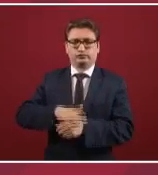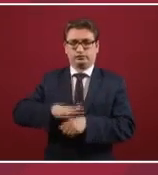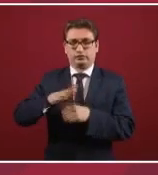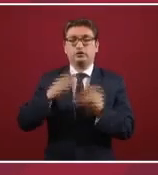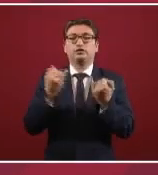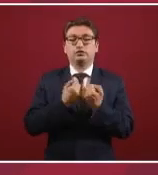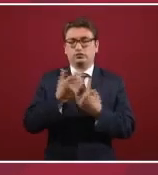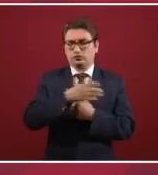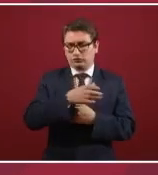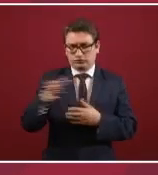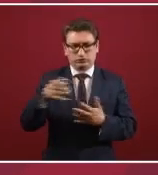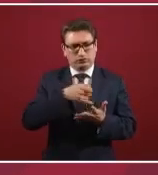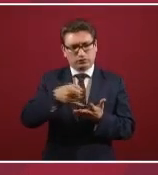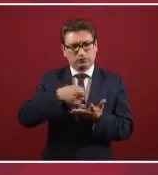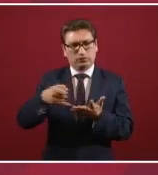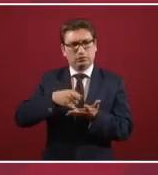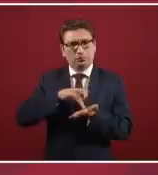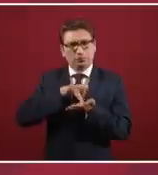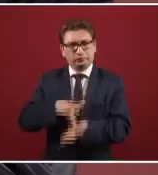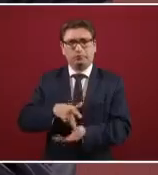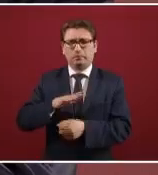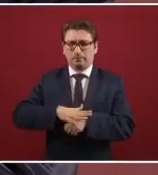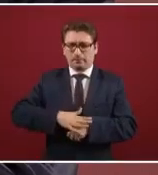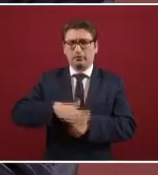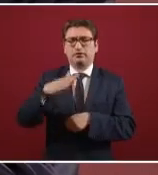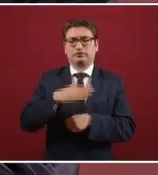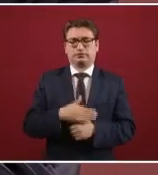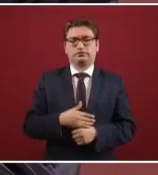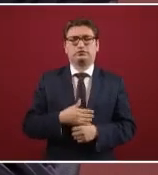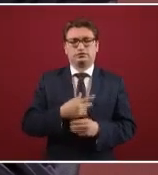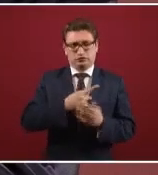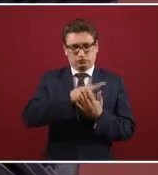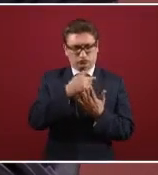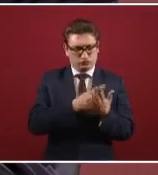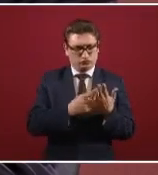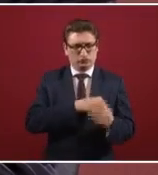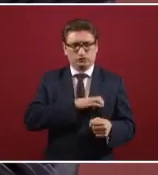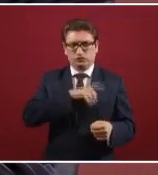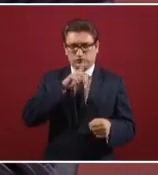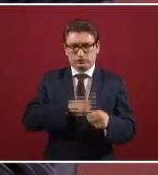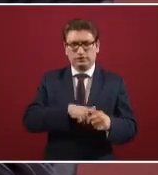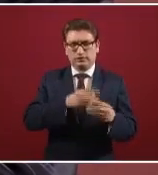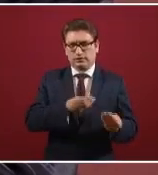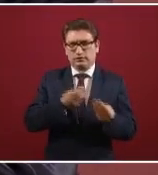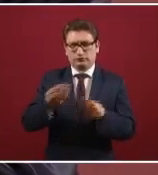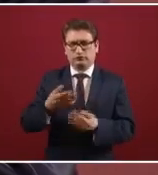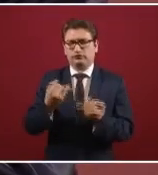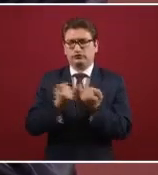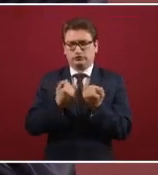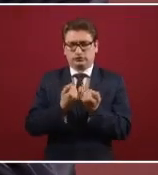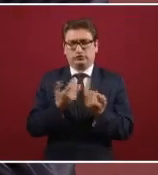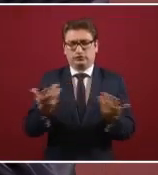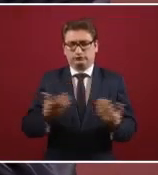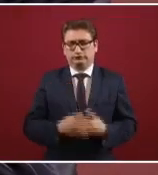campo y van a ver estos programas especiales entonces